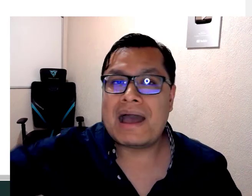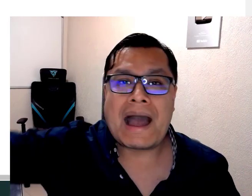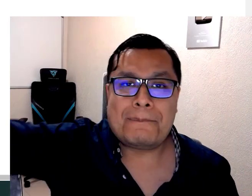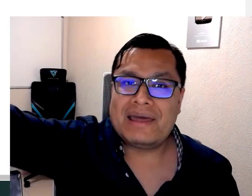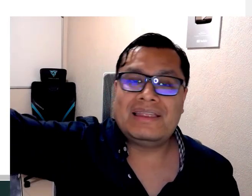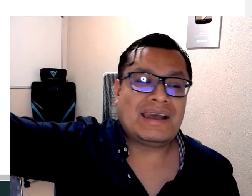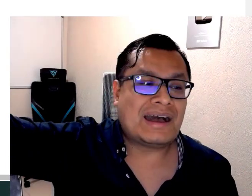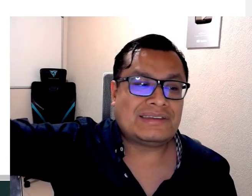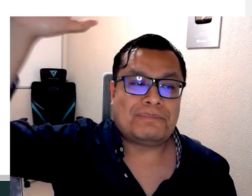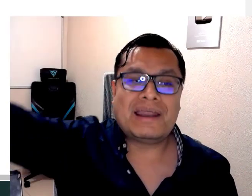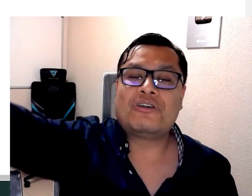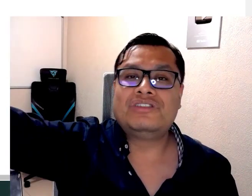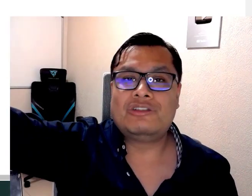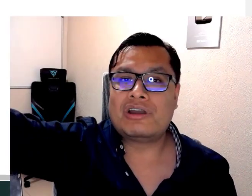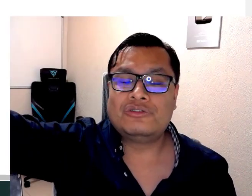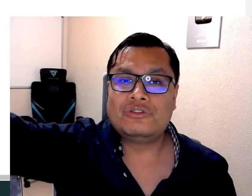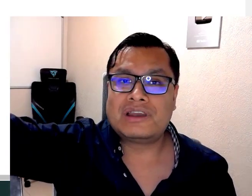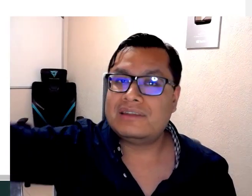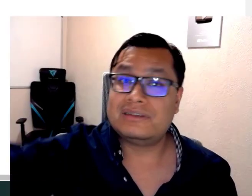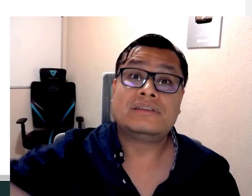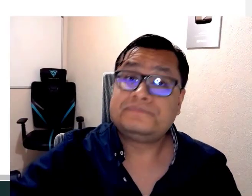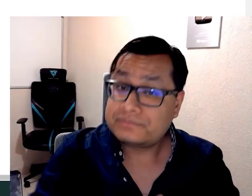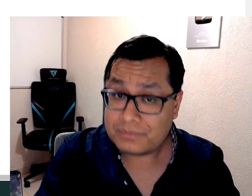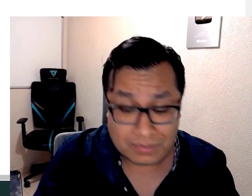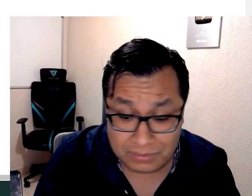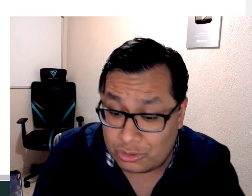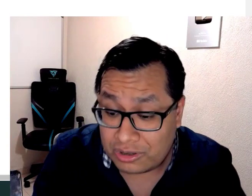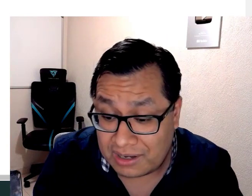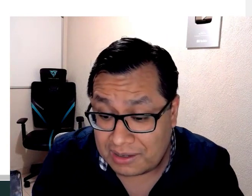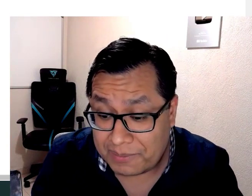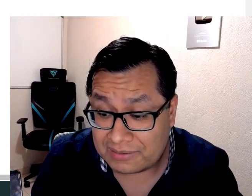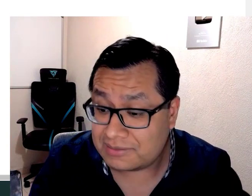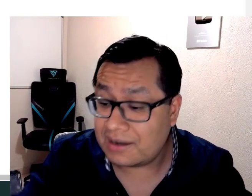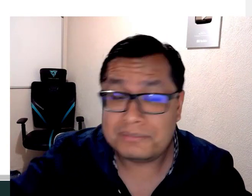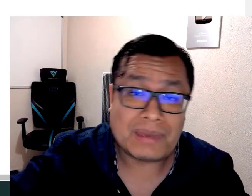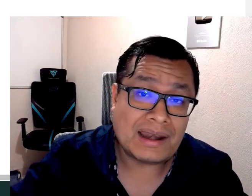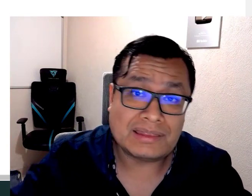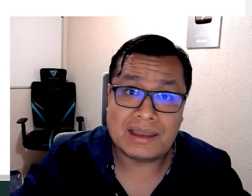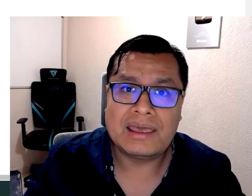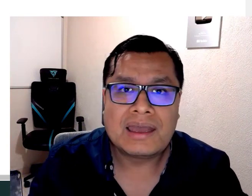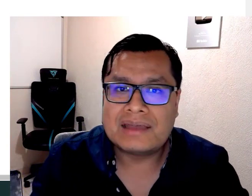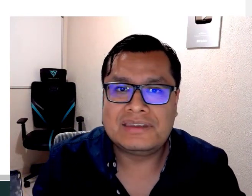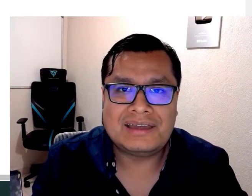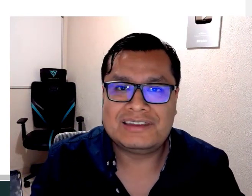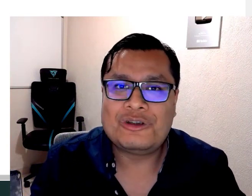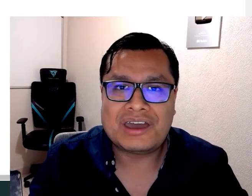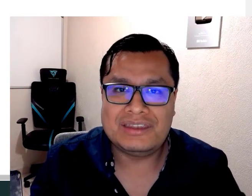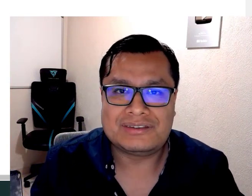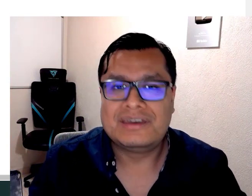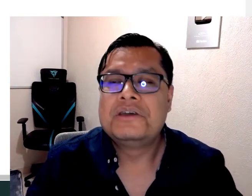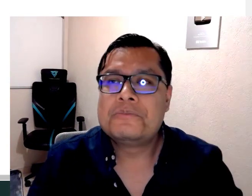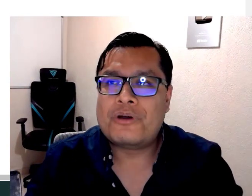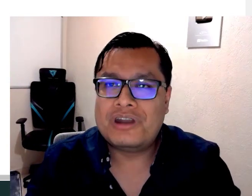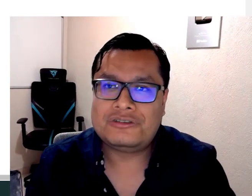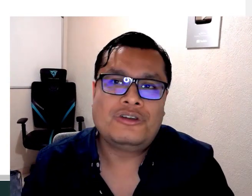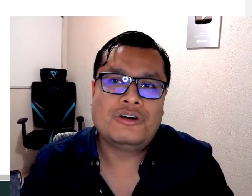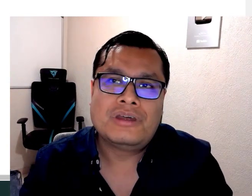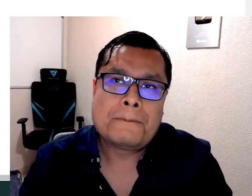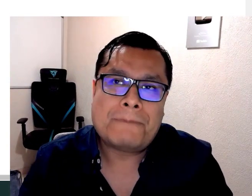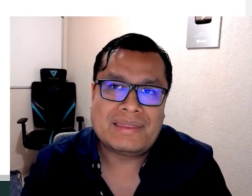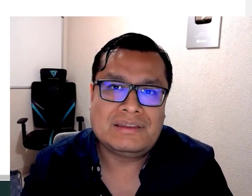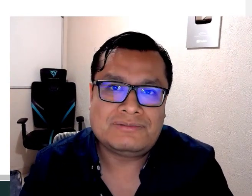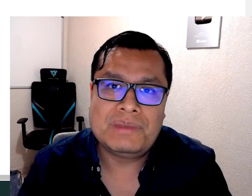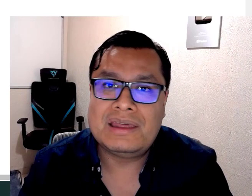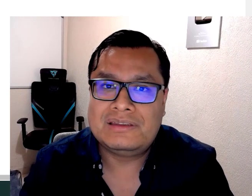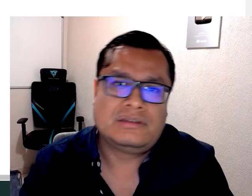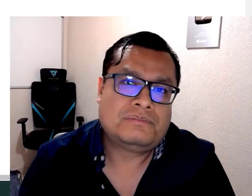programa aprende en casa para continuar con sus clases no quieren ir presencial vean la tele casi casi es lo que dice por eso los